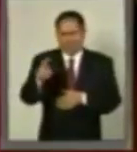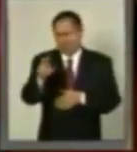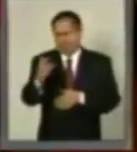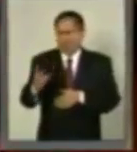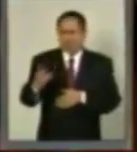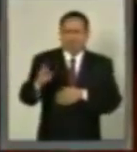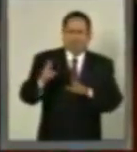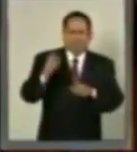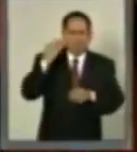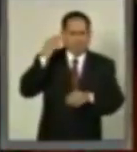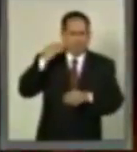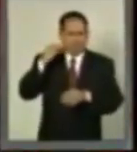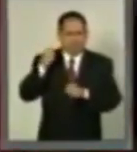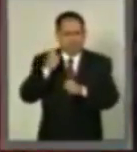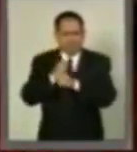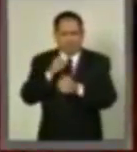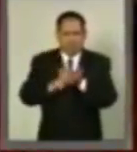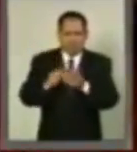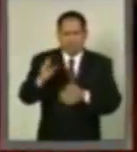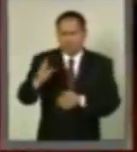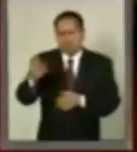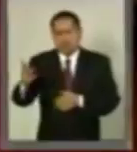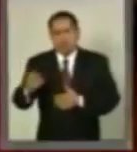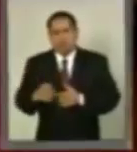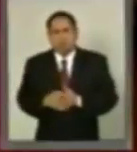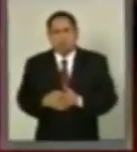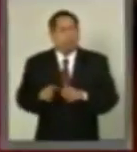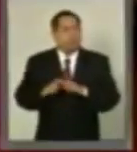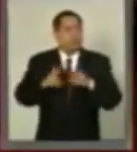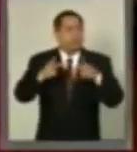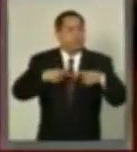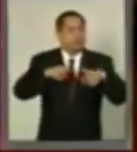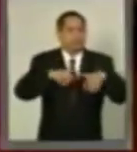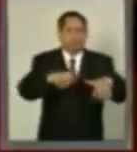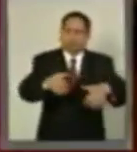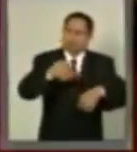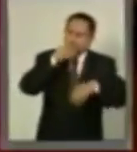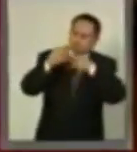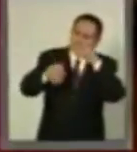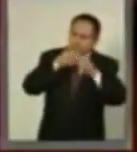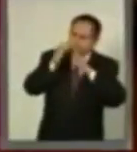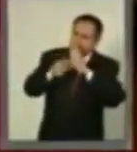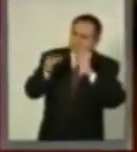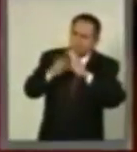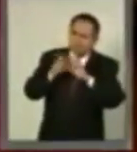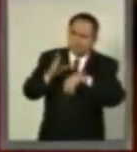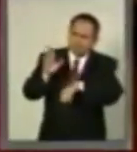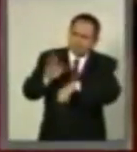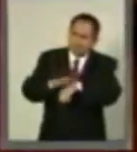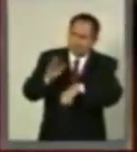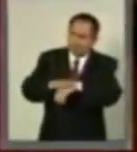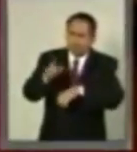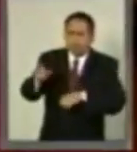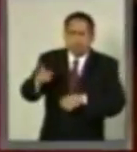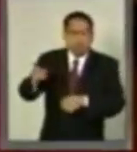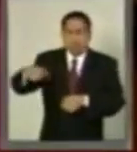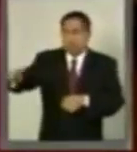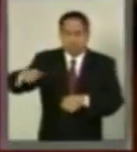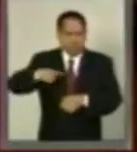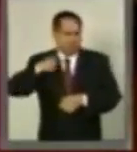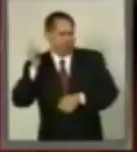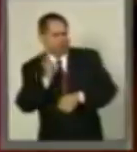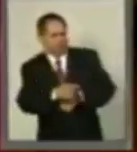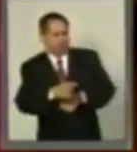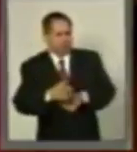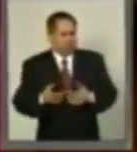2003, 2004, en el que la sociedad se le señaló fuertemente